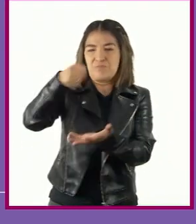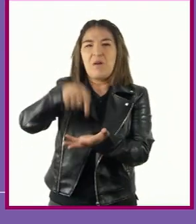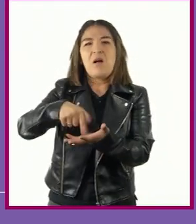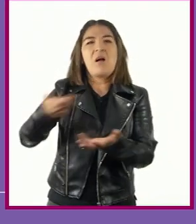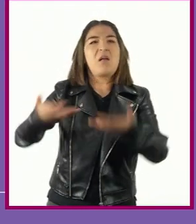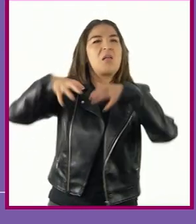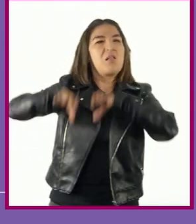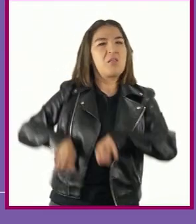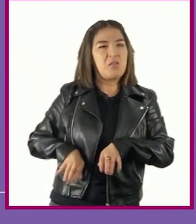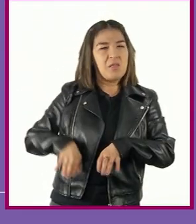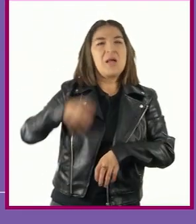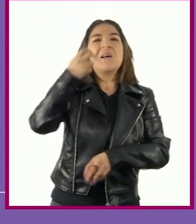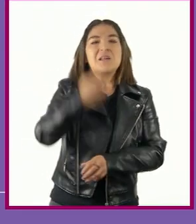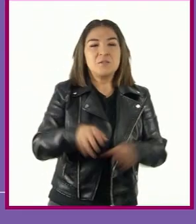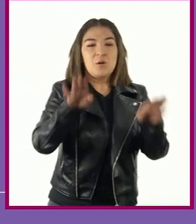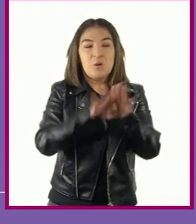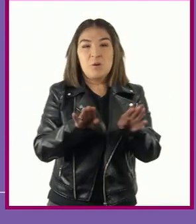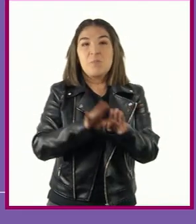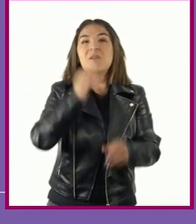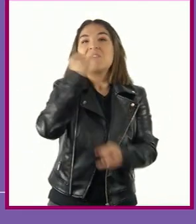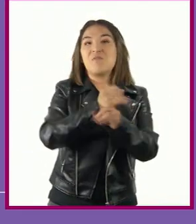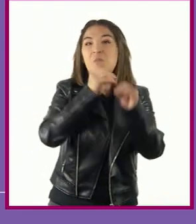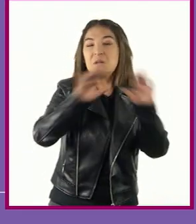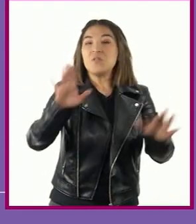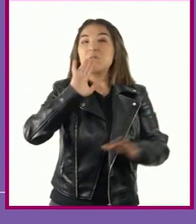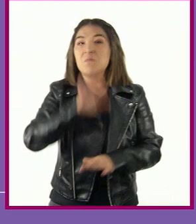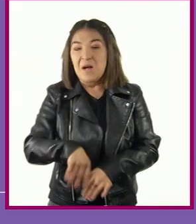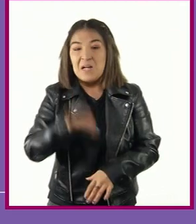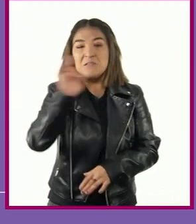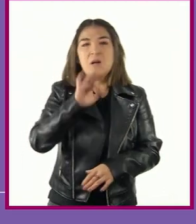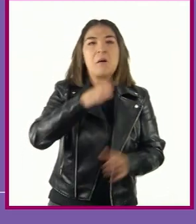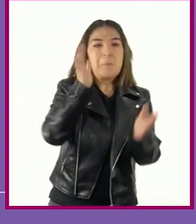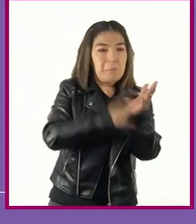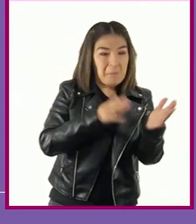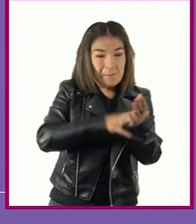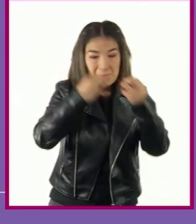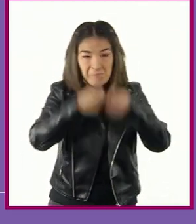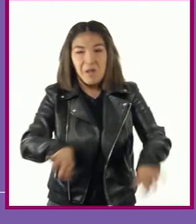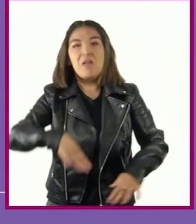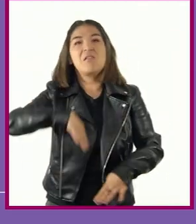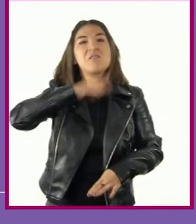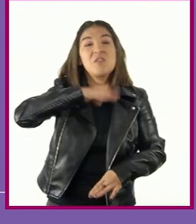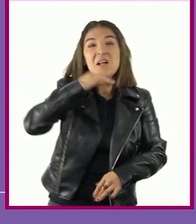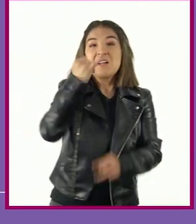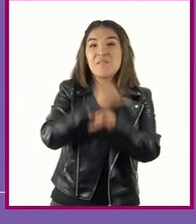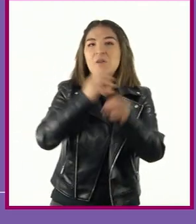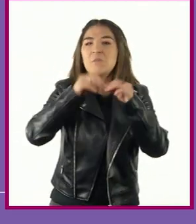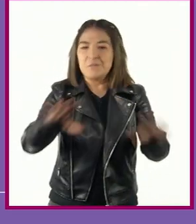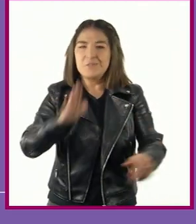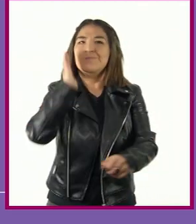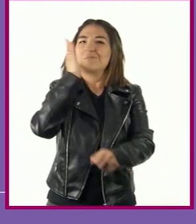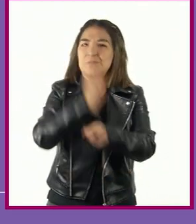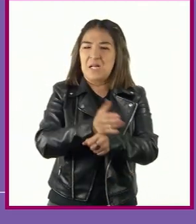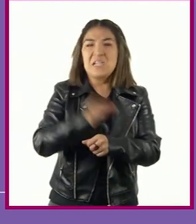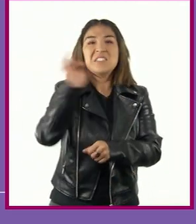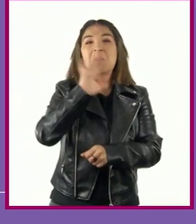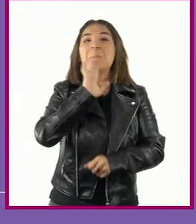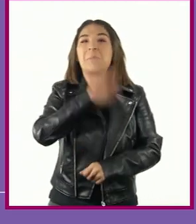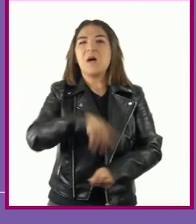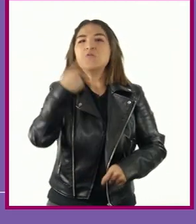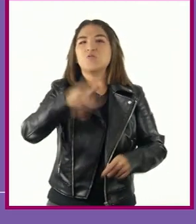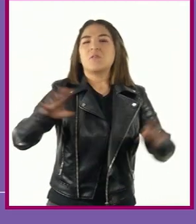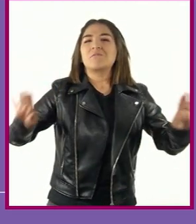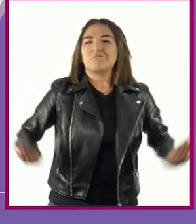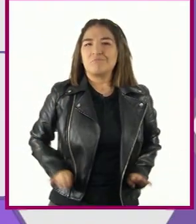recursos, facultades e información, descuido de documentos e información, mala conducta y faltas